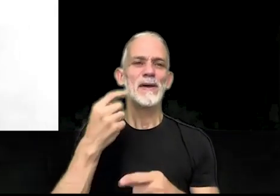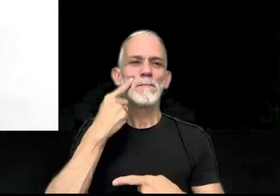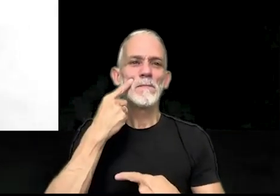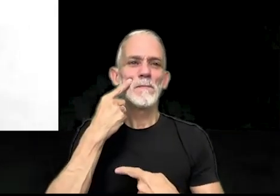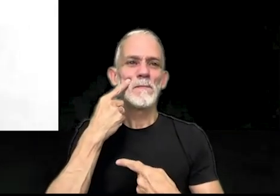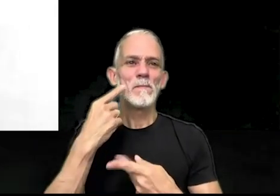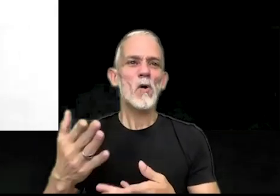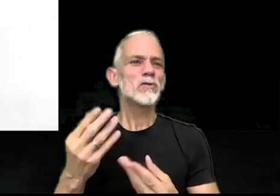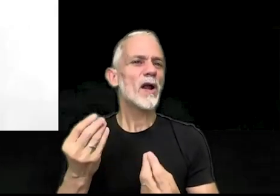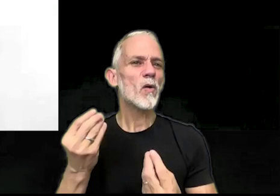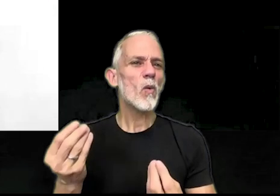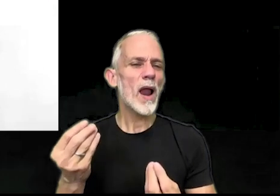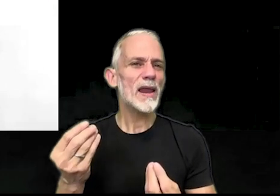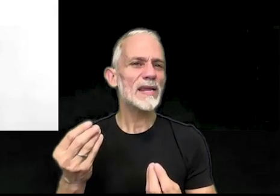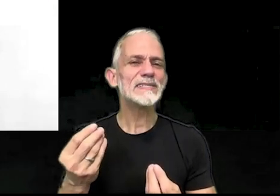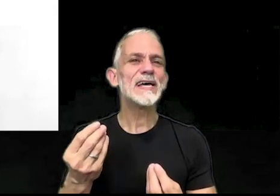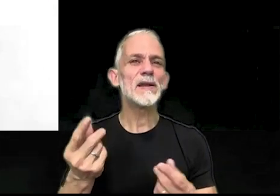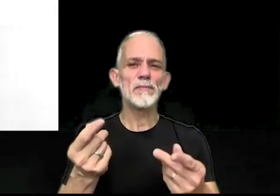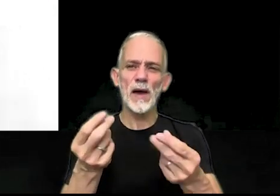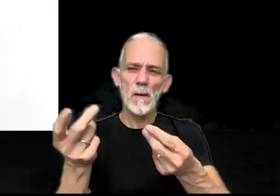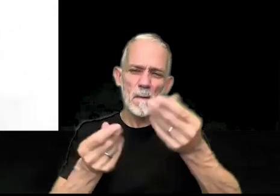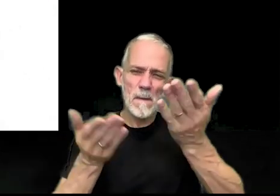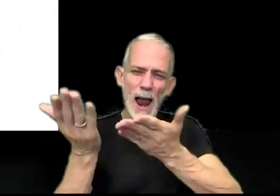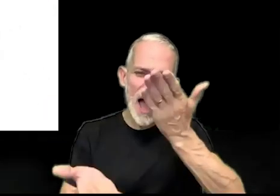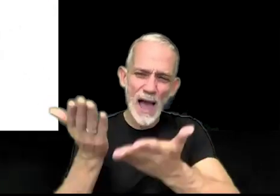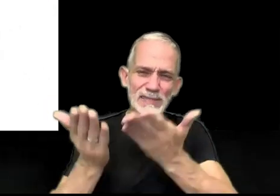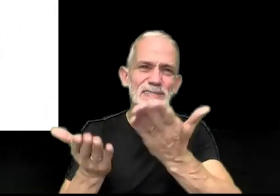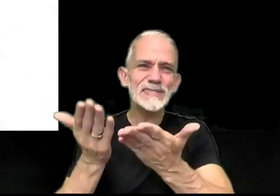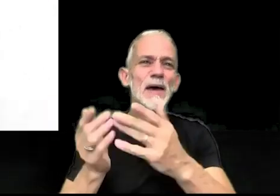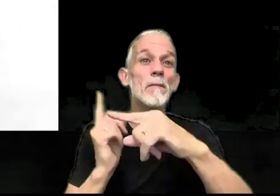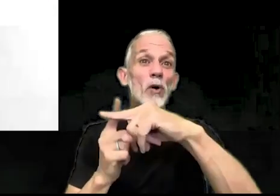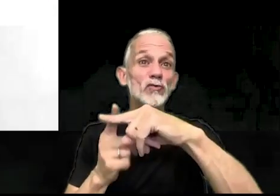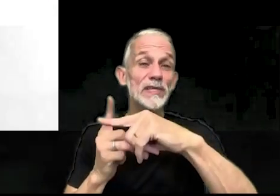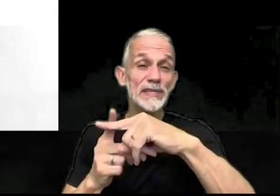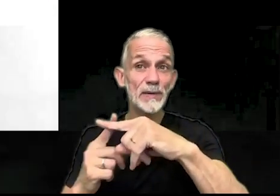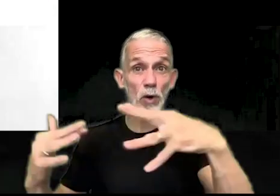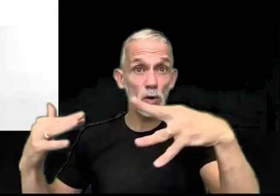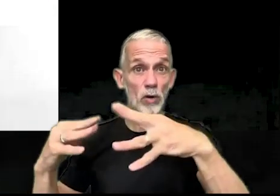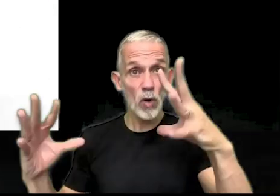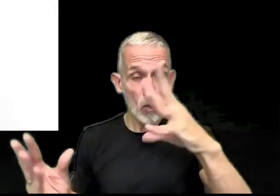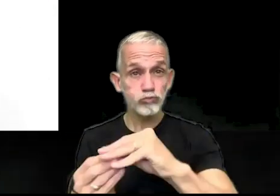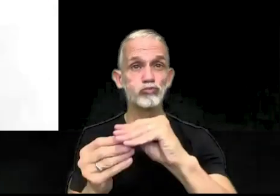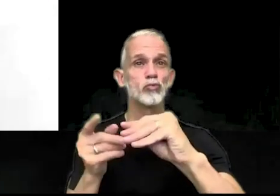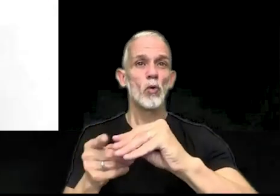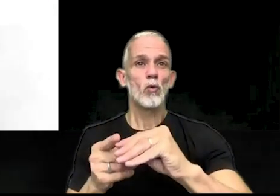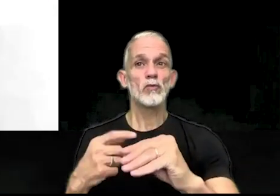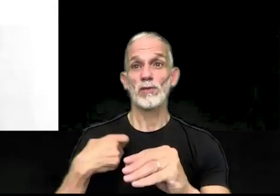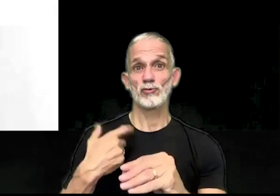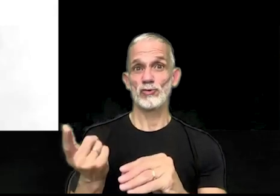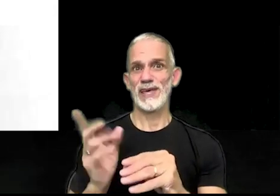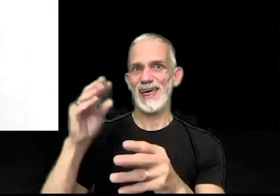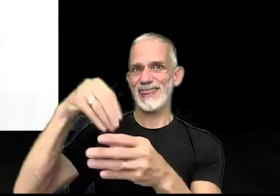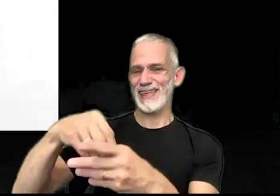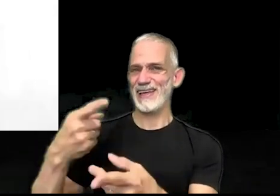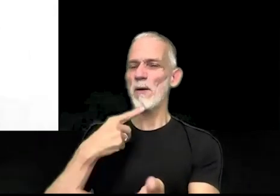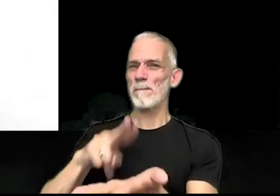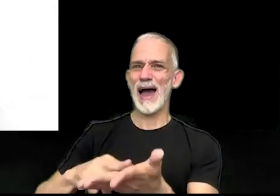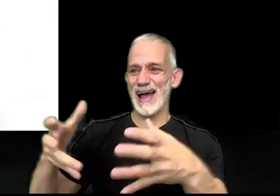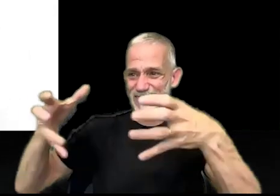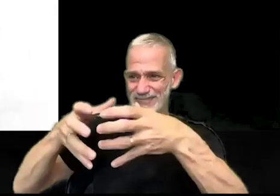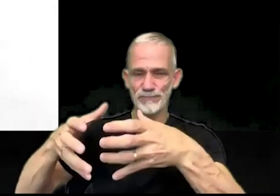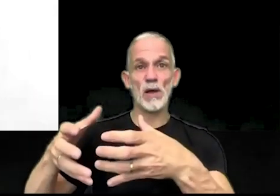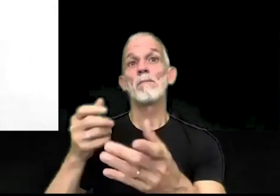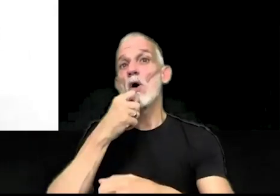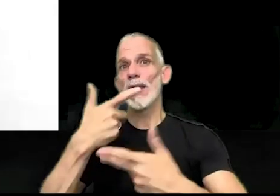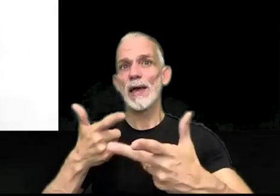refleja cuál es el balance impositivo integrado de la sociedad que no es sujeto. Ya sea una sociedad